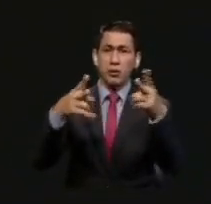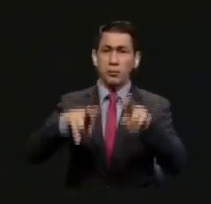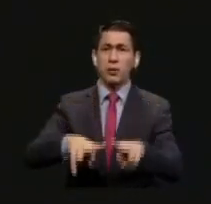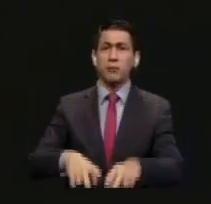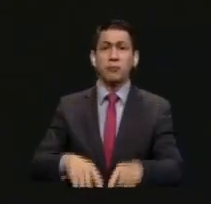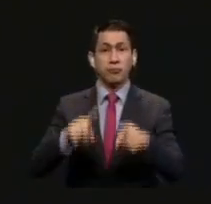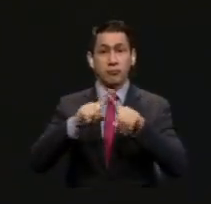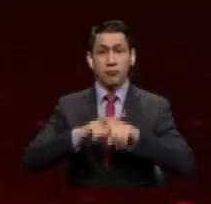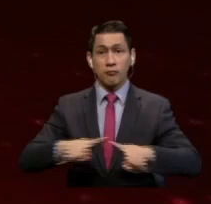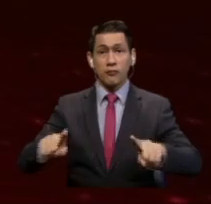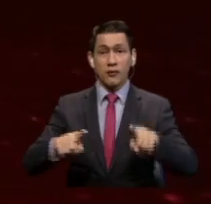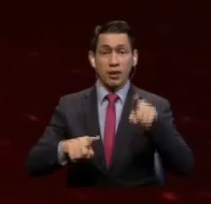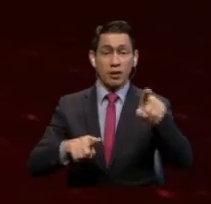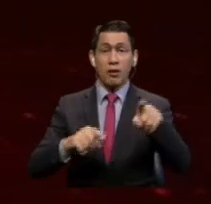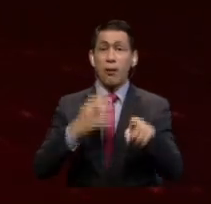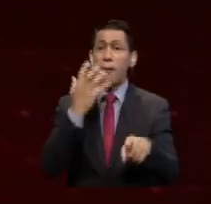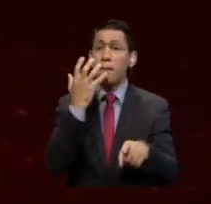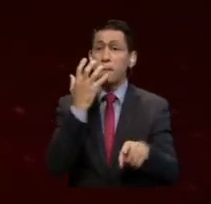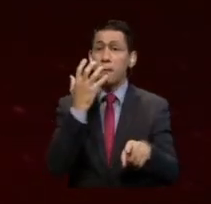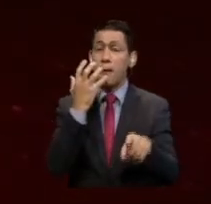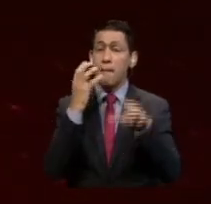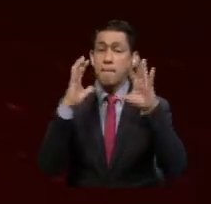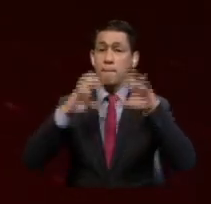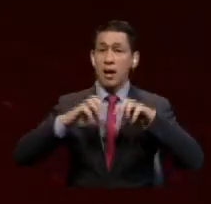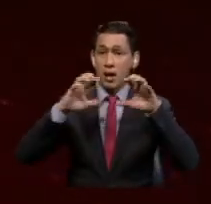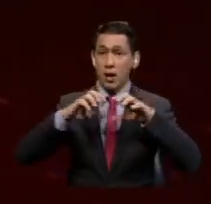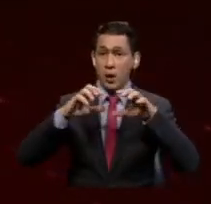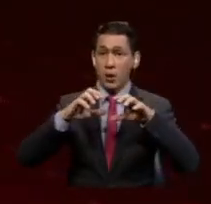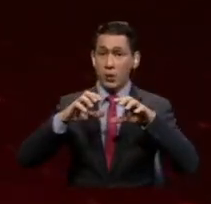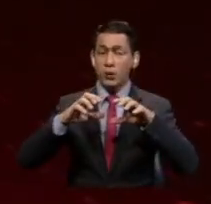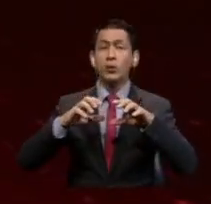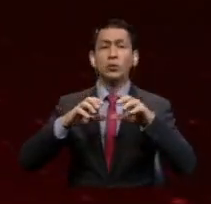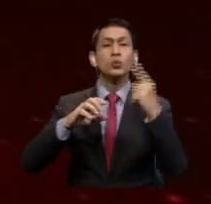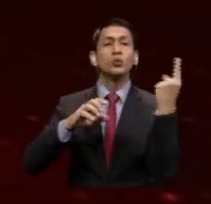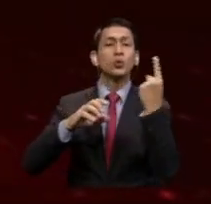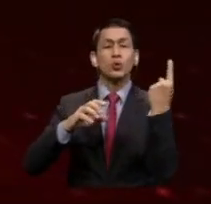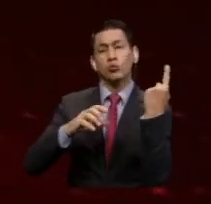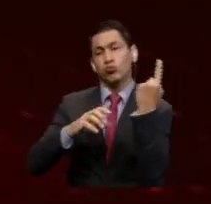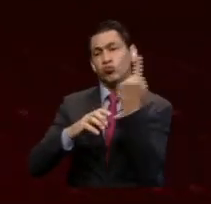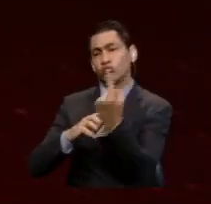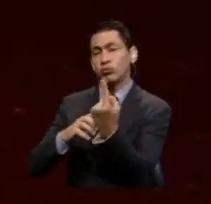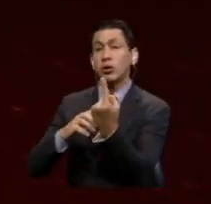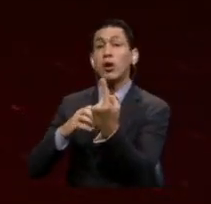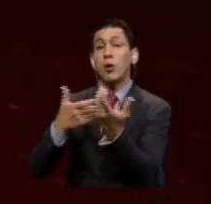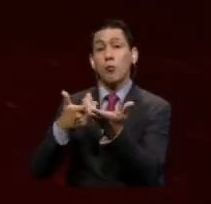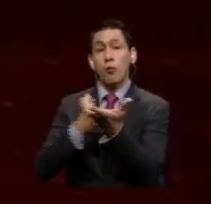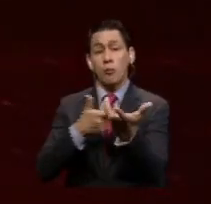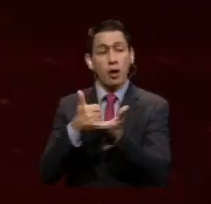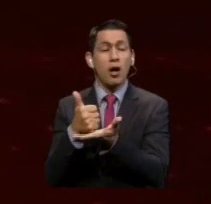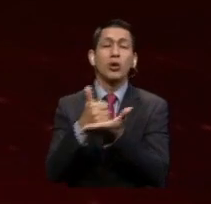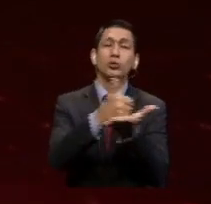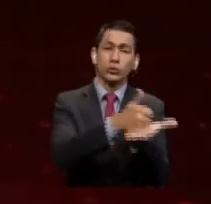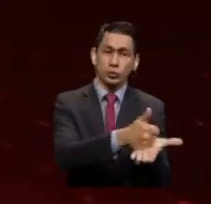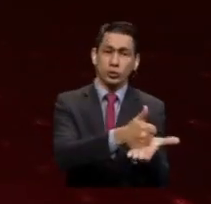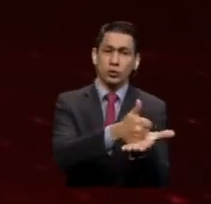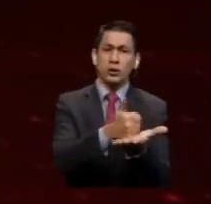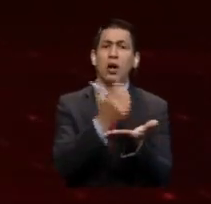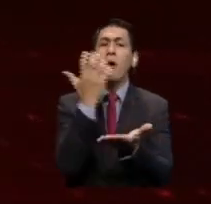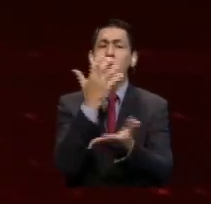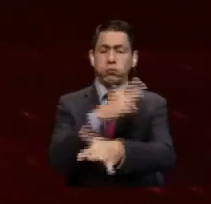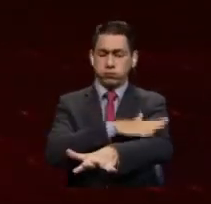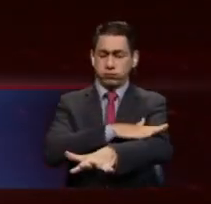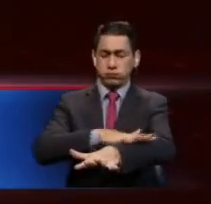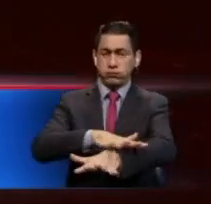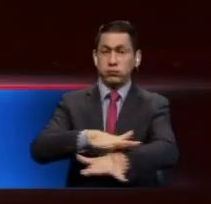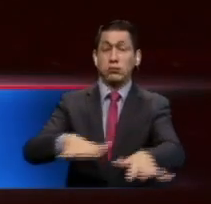Un perrito con quemaduras en sus patas llegó hasta donde estaban los paramédicos, pidiendo su ayuda y se la dieron. Los bomberos pudieron no solo salvar su